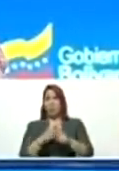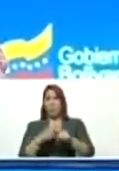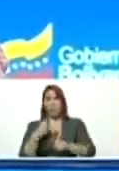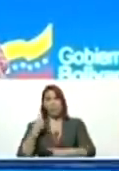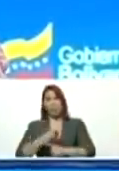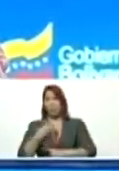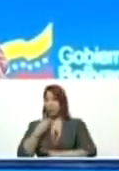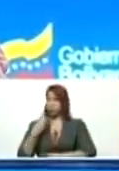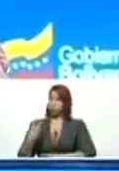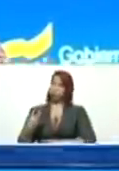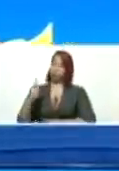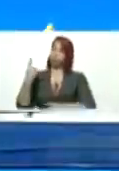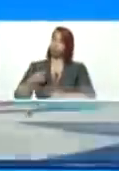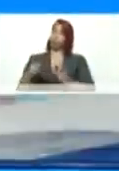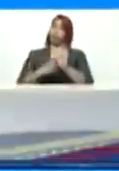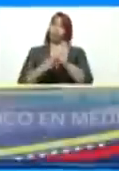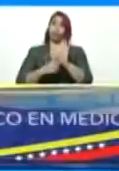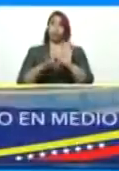decirle la verdad